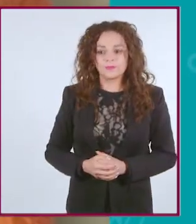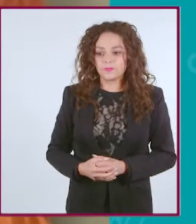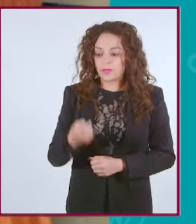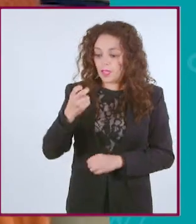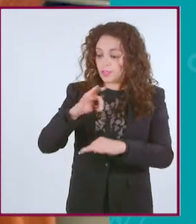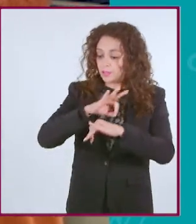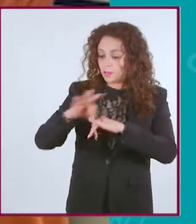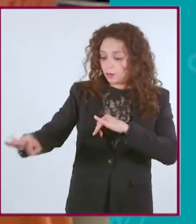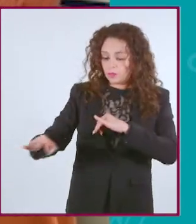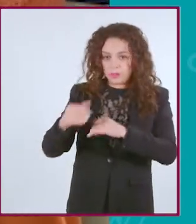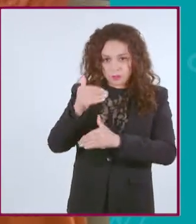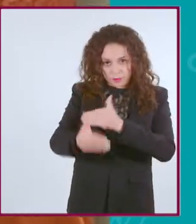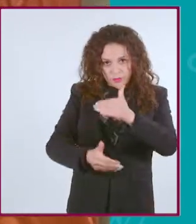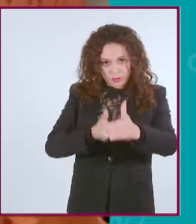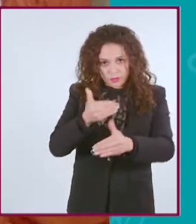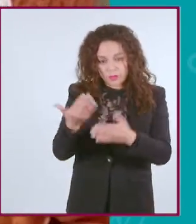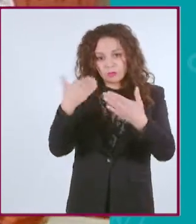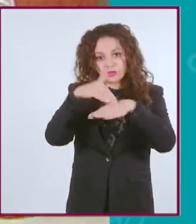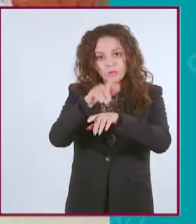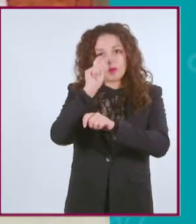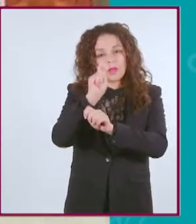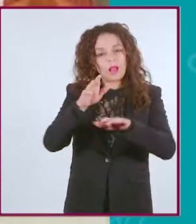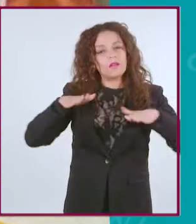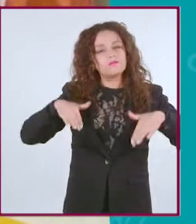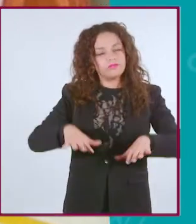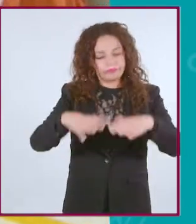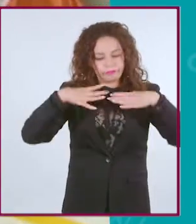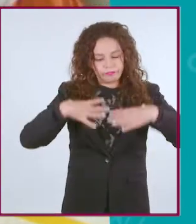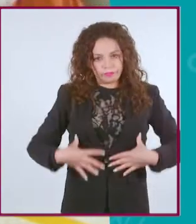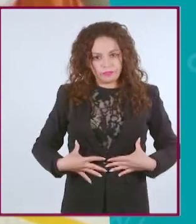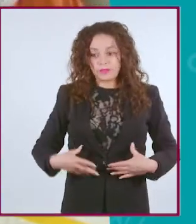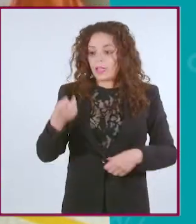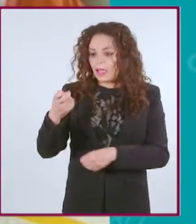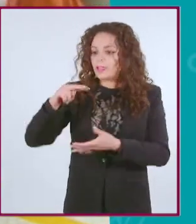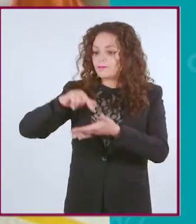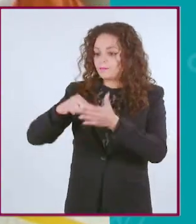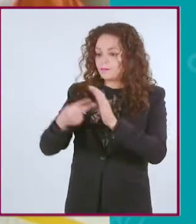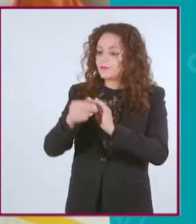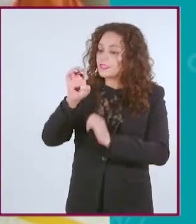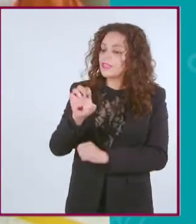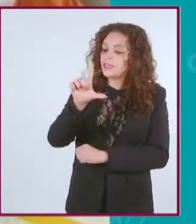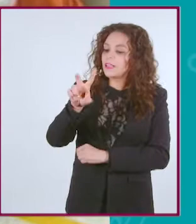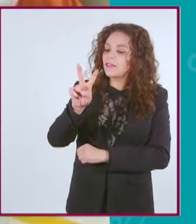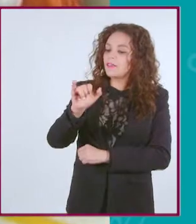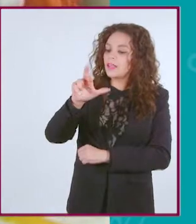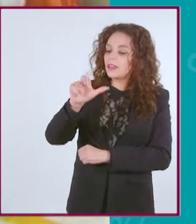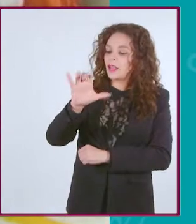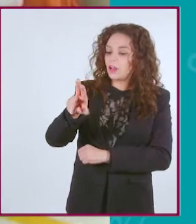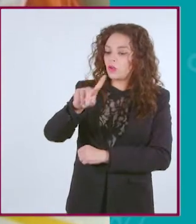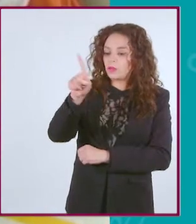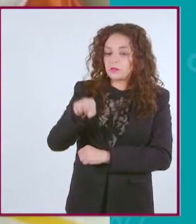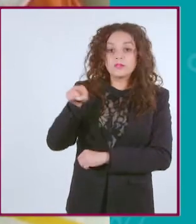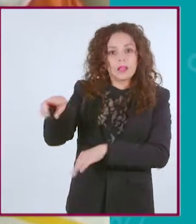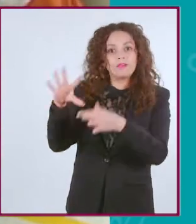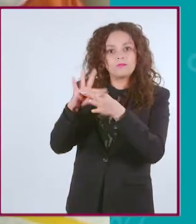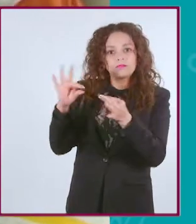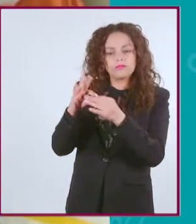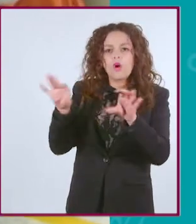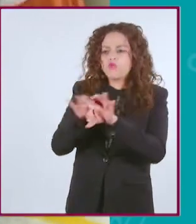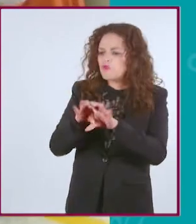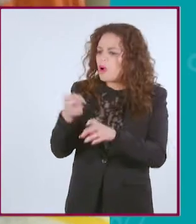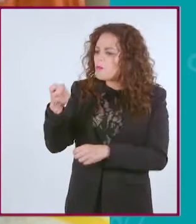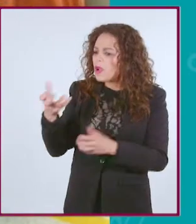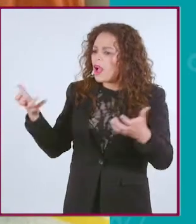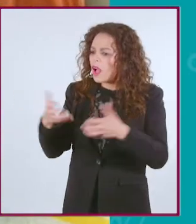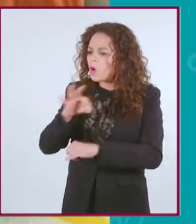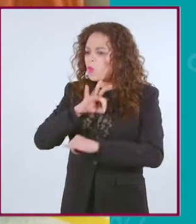el último proceso de confección y para eso me encuentro con la ingeniera Elvira Cruz, quien nos va a platicar cómo es este último